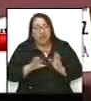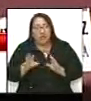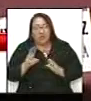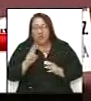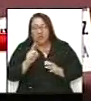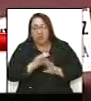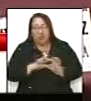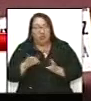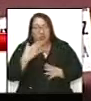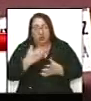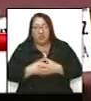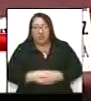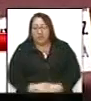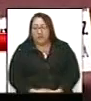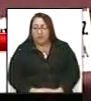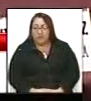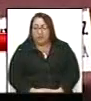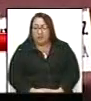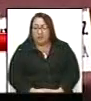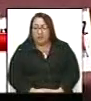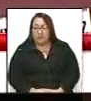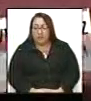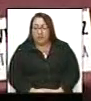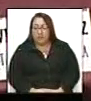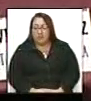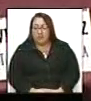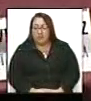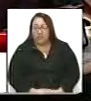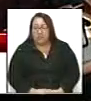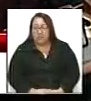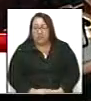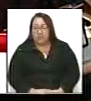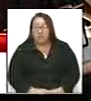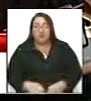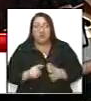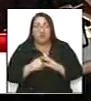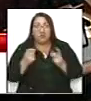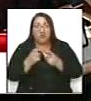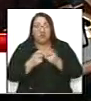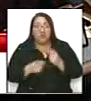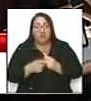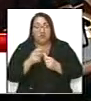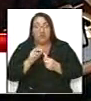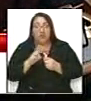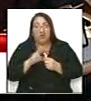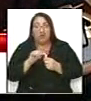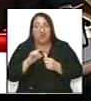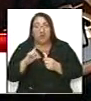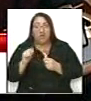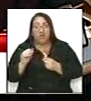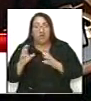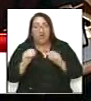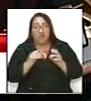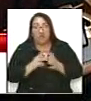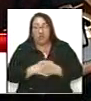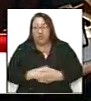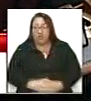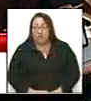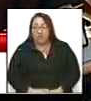21. Gracias. Han iniciado con la presentación del congresista Violeta, comentarios a